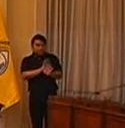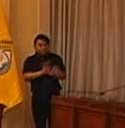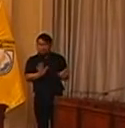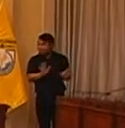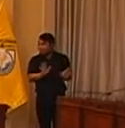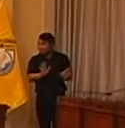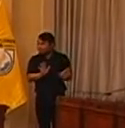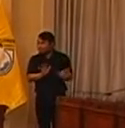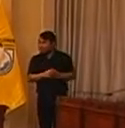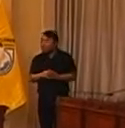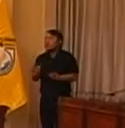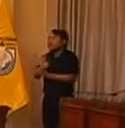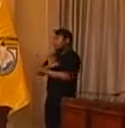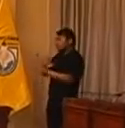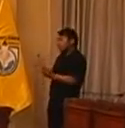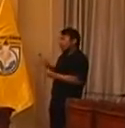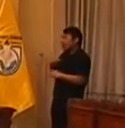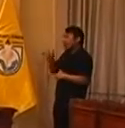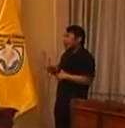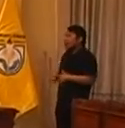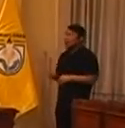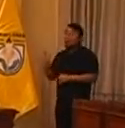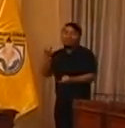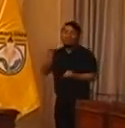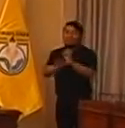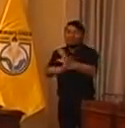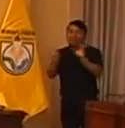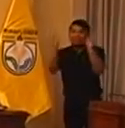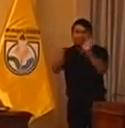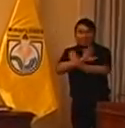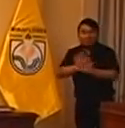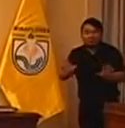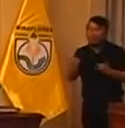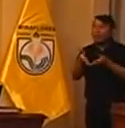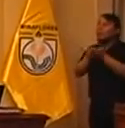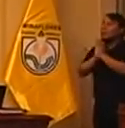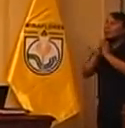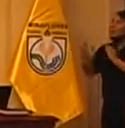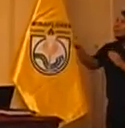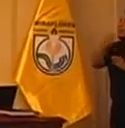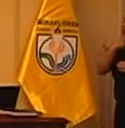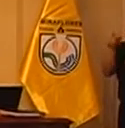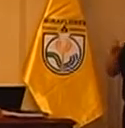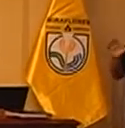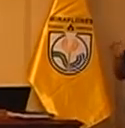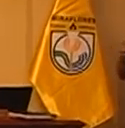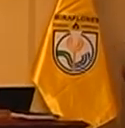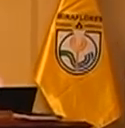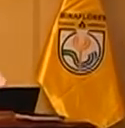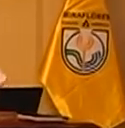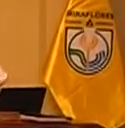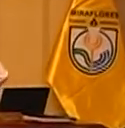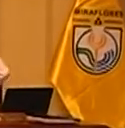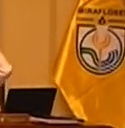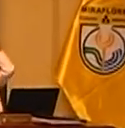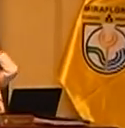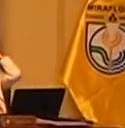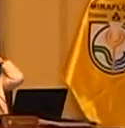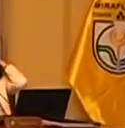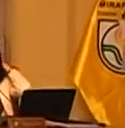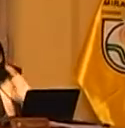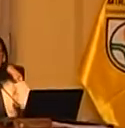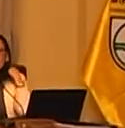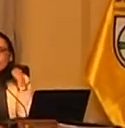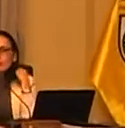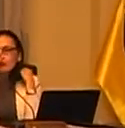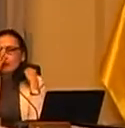temas, ¿verdad? Es todo, señor alcalde. No habiendo más temas que tratar, voy a pedir a los miembros del Consejo que se sirvan exonerarnos de la